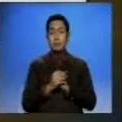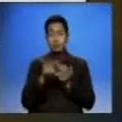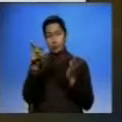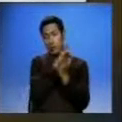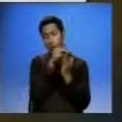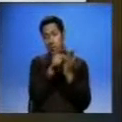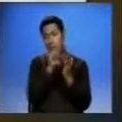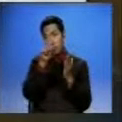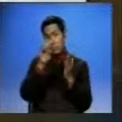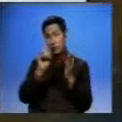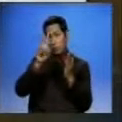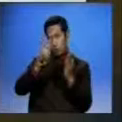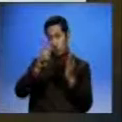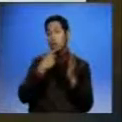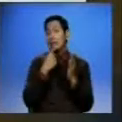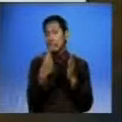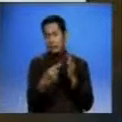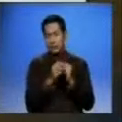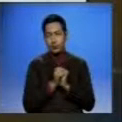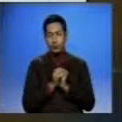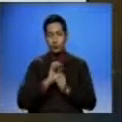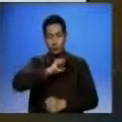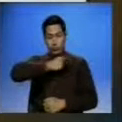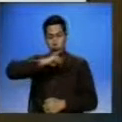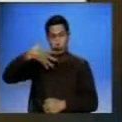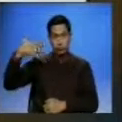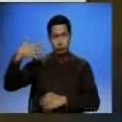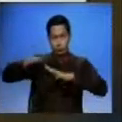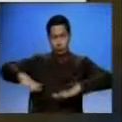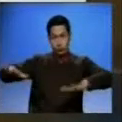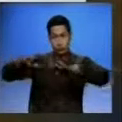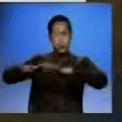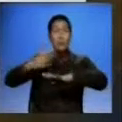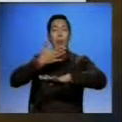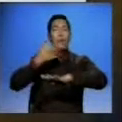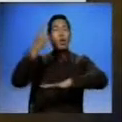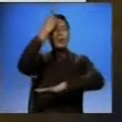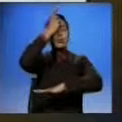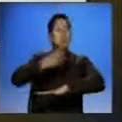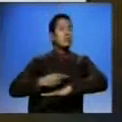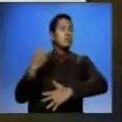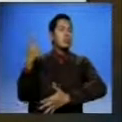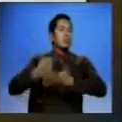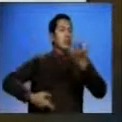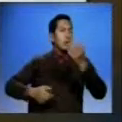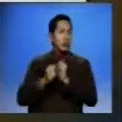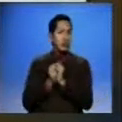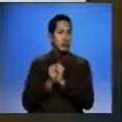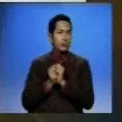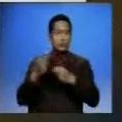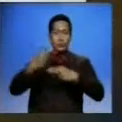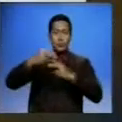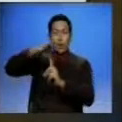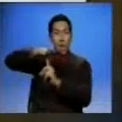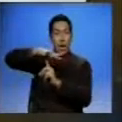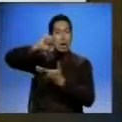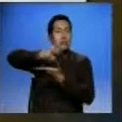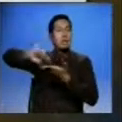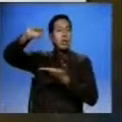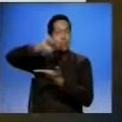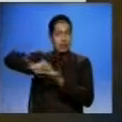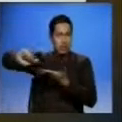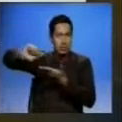102 que para el sector de San Borondón la mejor alternativa sería la denominada Parque Samanes, a